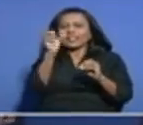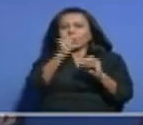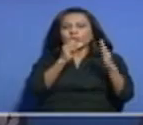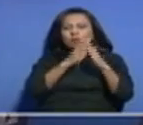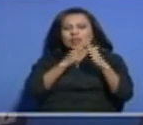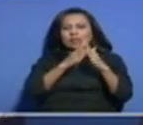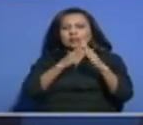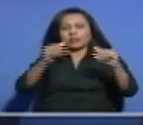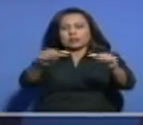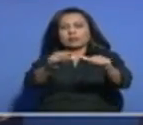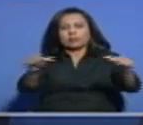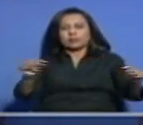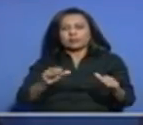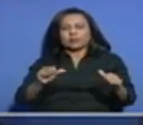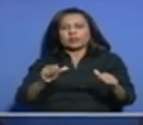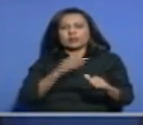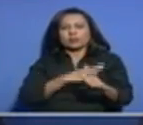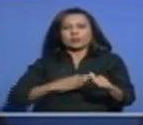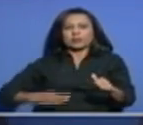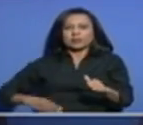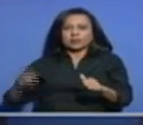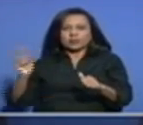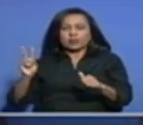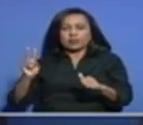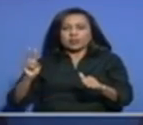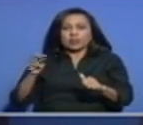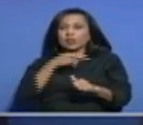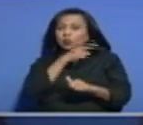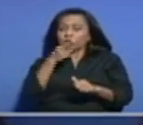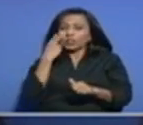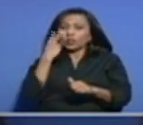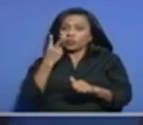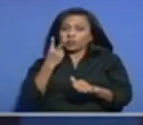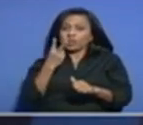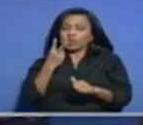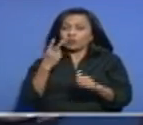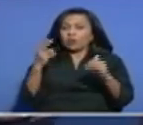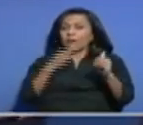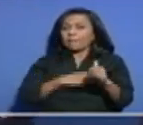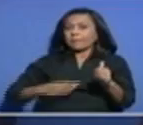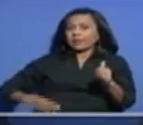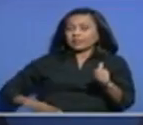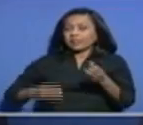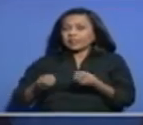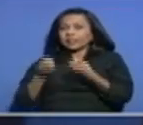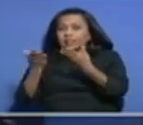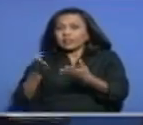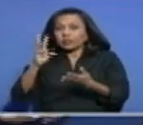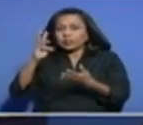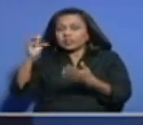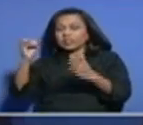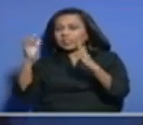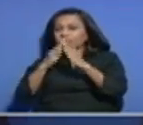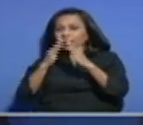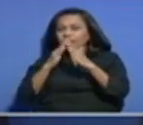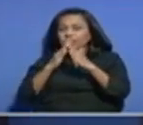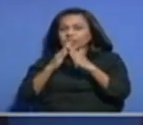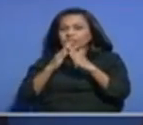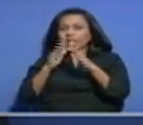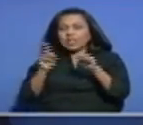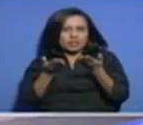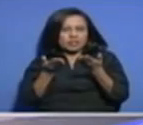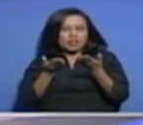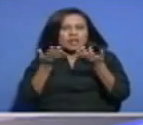presidente Varela, es más, lo veíamos hace un momento, el presidente entregando 60 viviendas el día de hoy, más de 85 mil viviendas se han